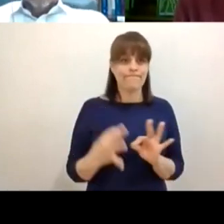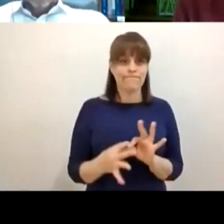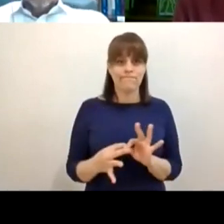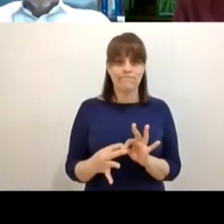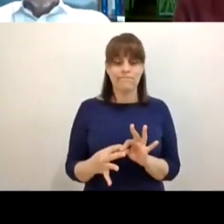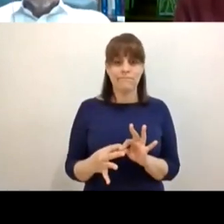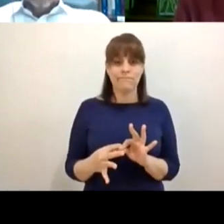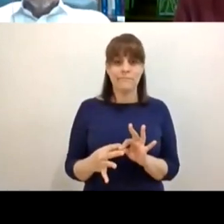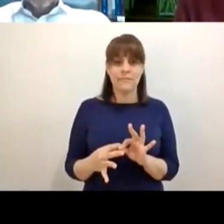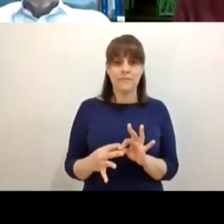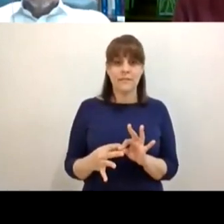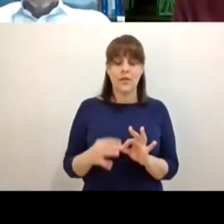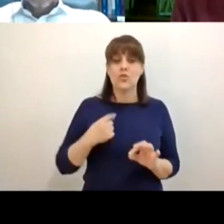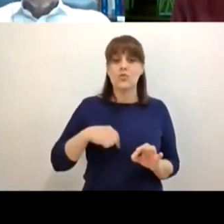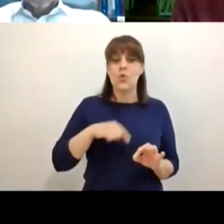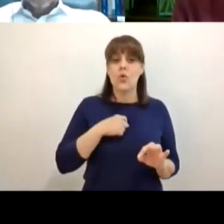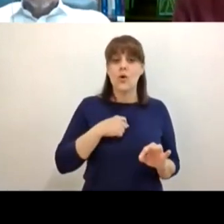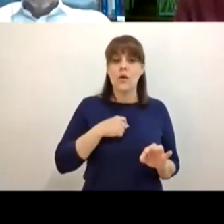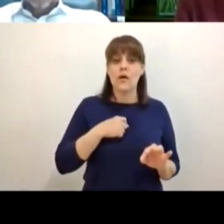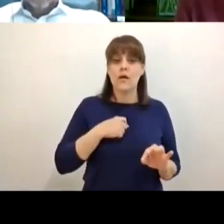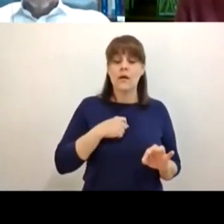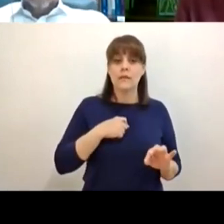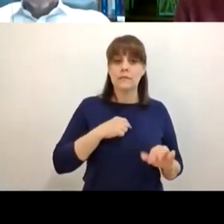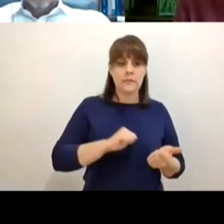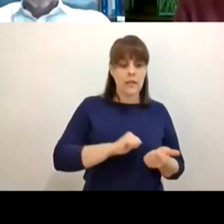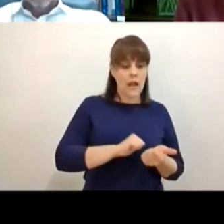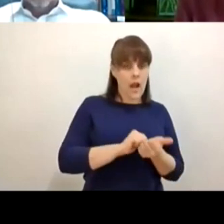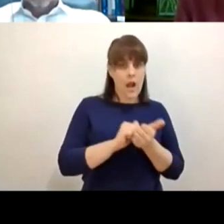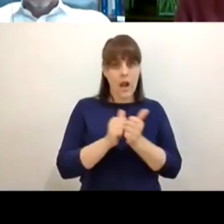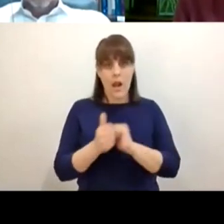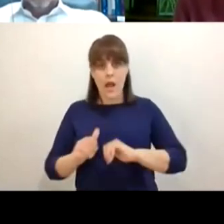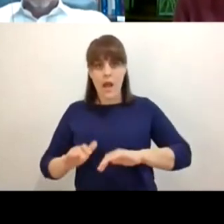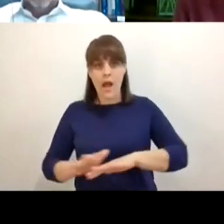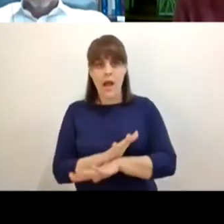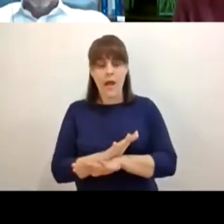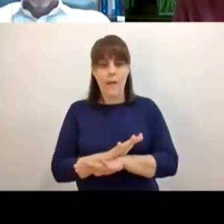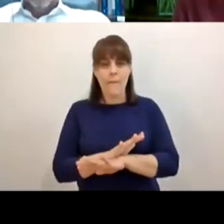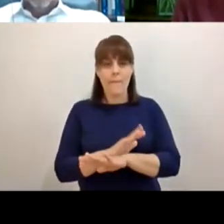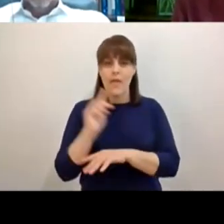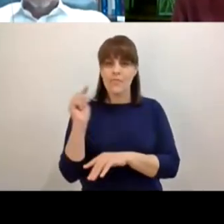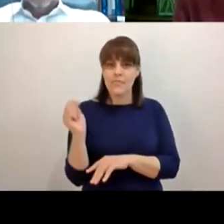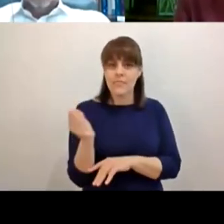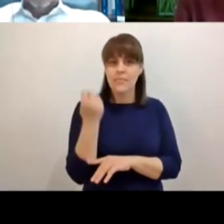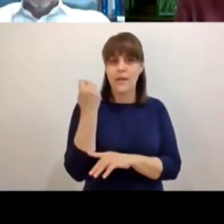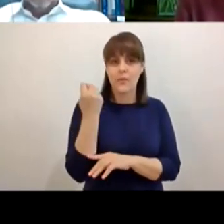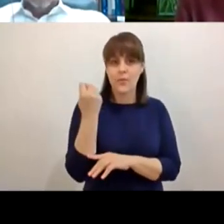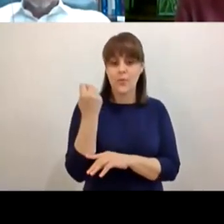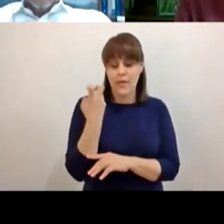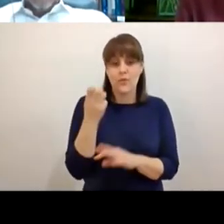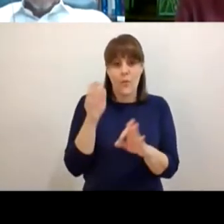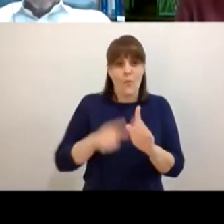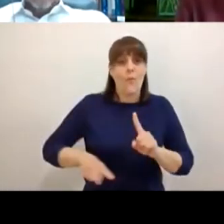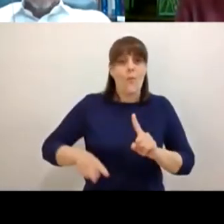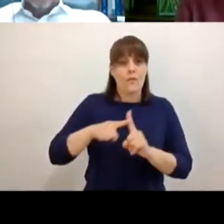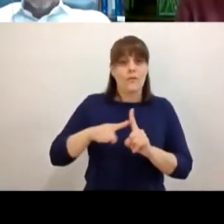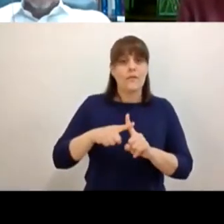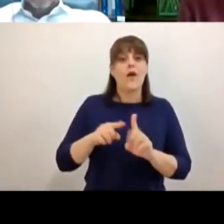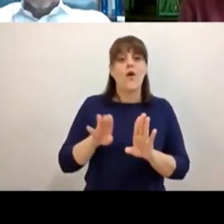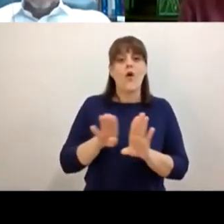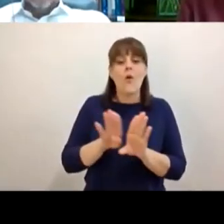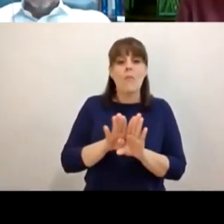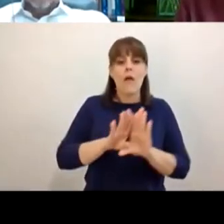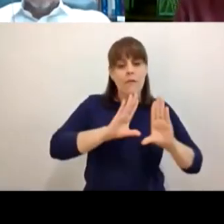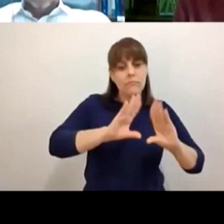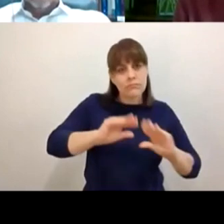migrado de manera muy impresionante a lo virtual y esto ha sido muy positivo en cuanto a capacitaciones, a interacción, a